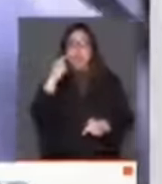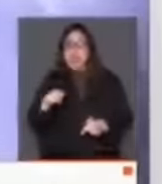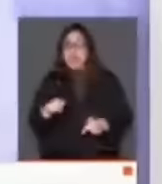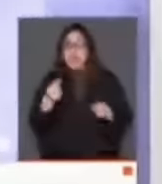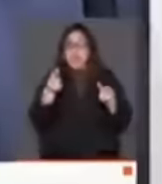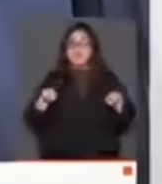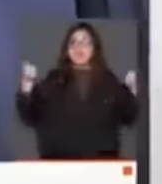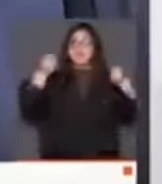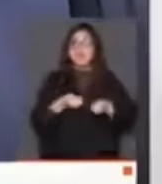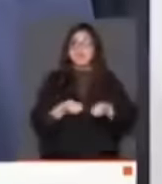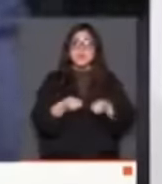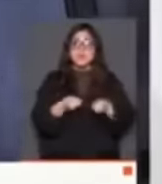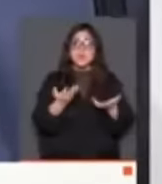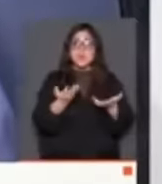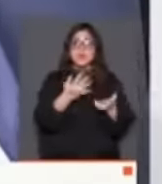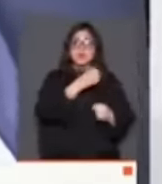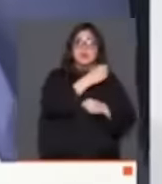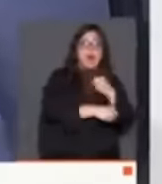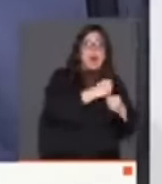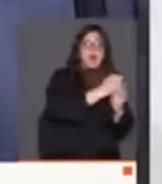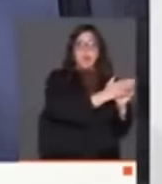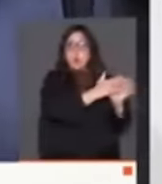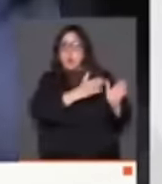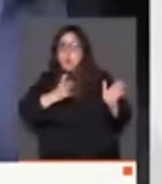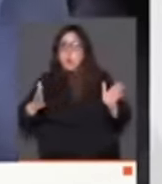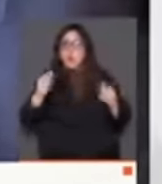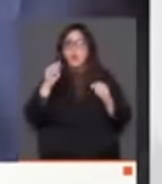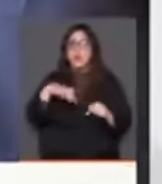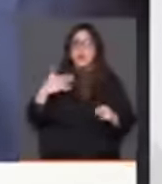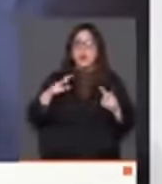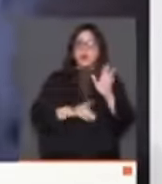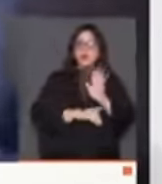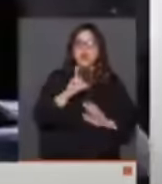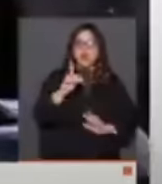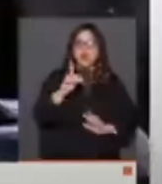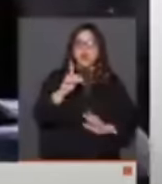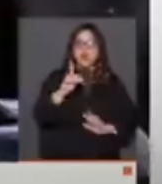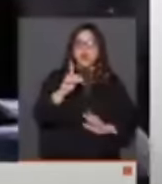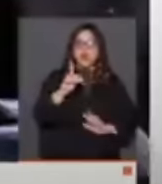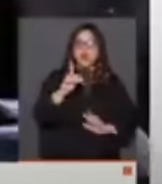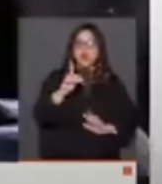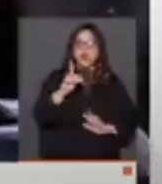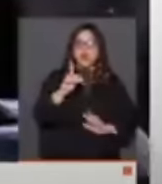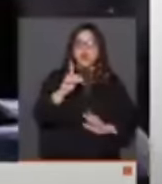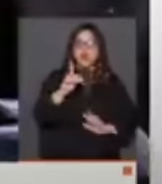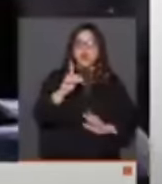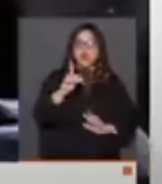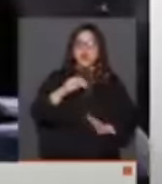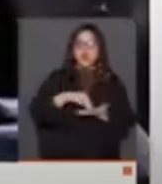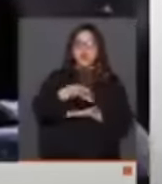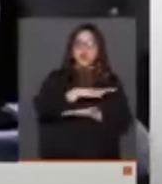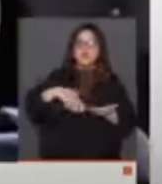a muchos, muchos años plazo. Iba a ser un hito en el desarrollo urbano de Santiago. El Ricardo Lago ya falleció,